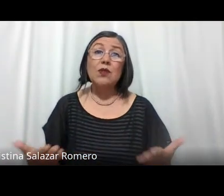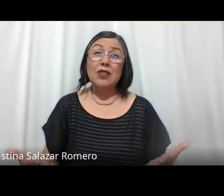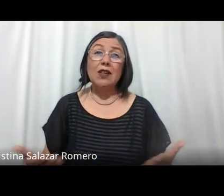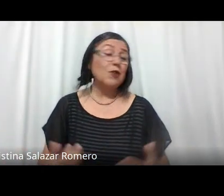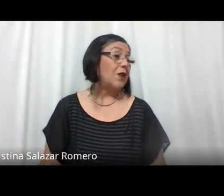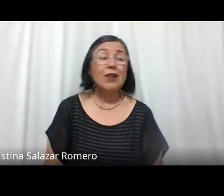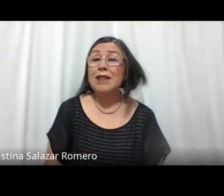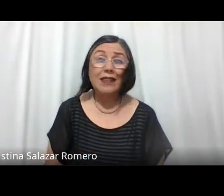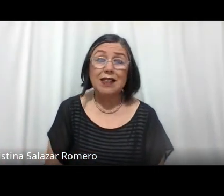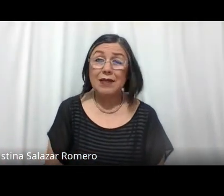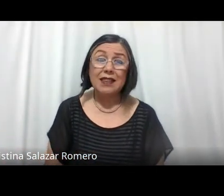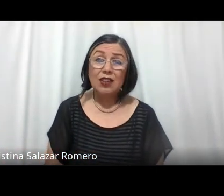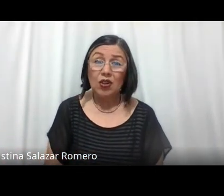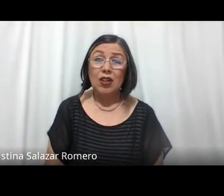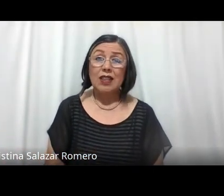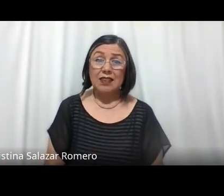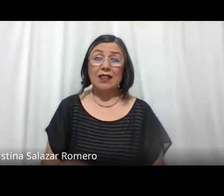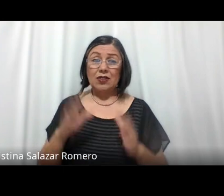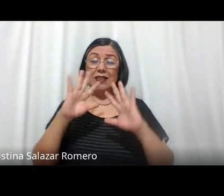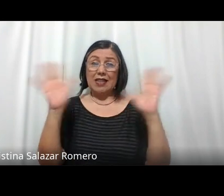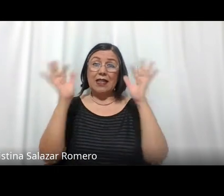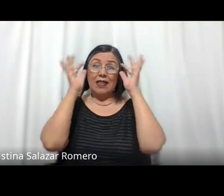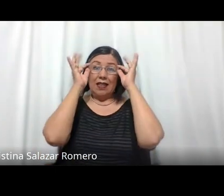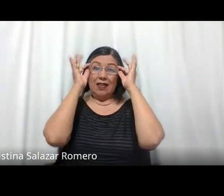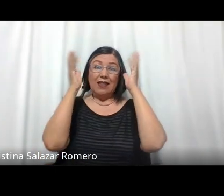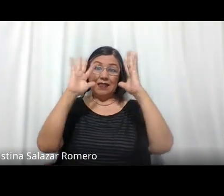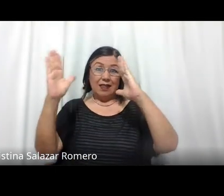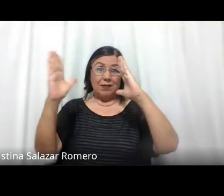sus enunciados, pero gramaticalmente no, ¿sí? Entonces, hay que